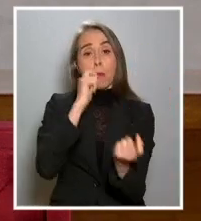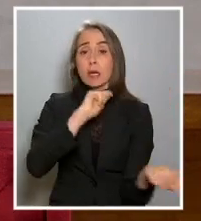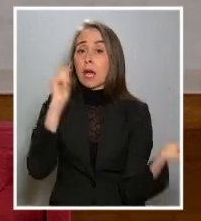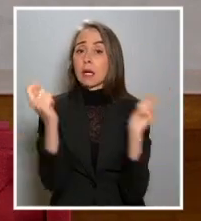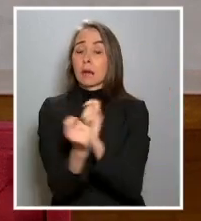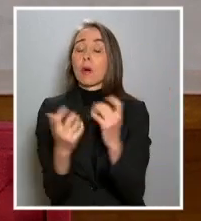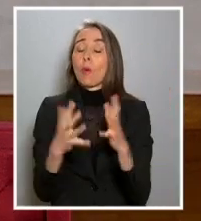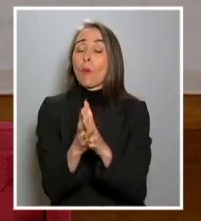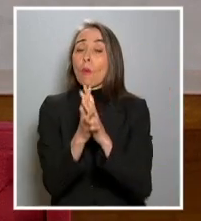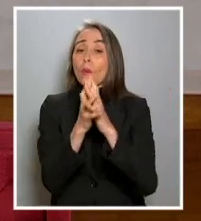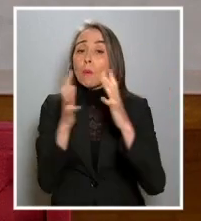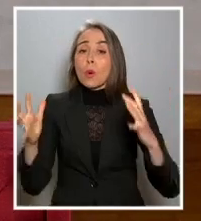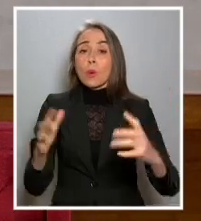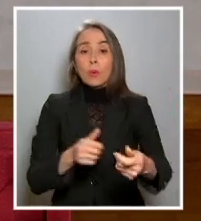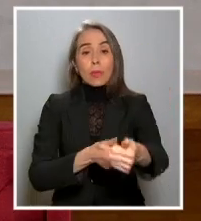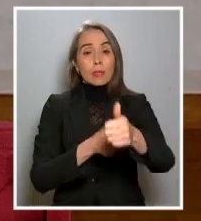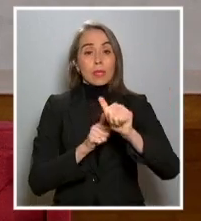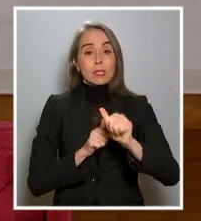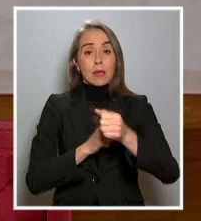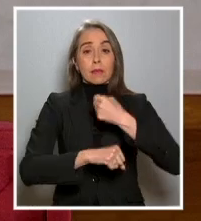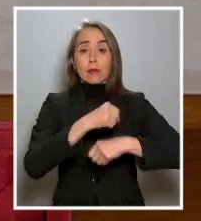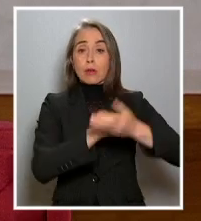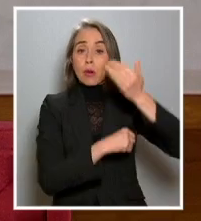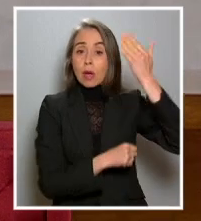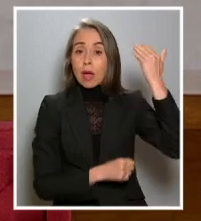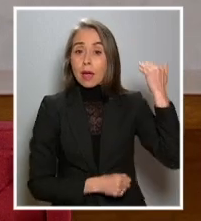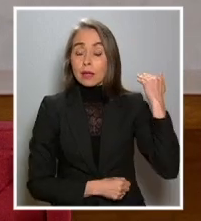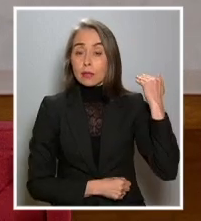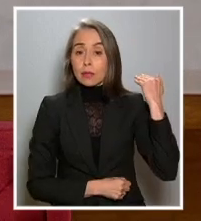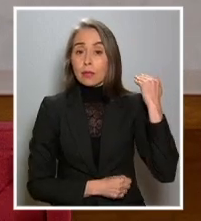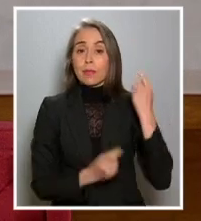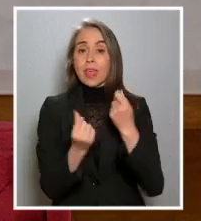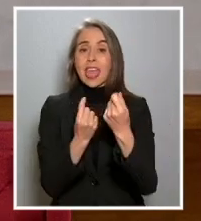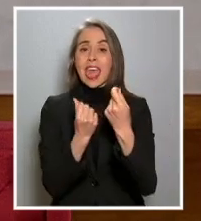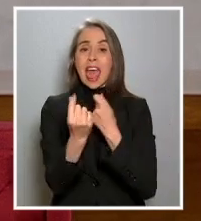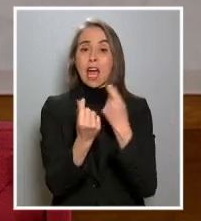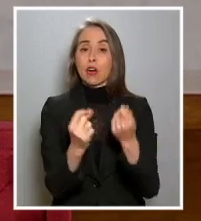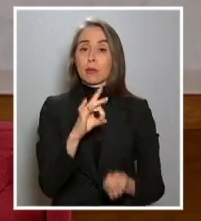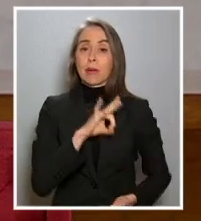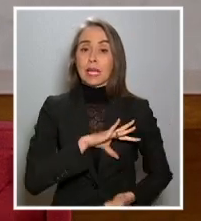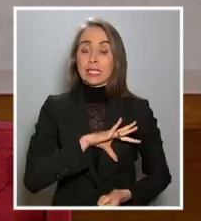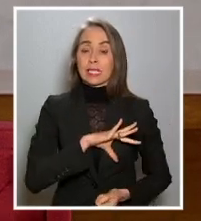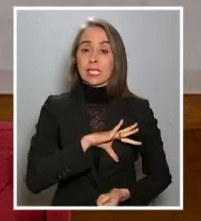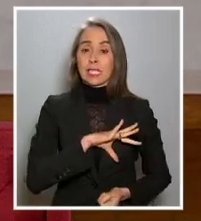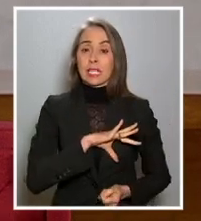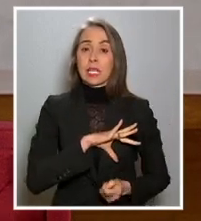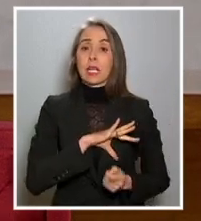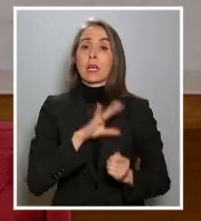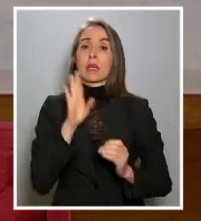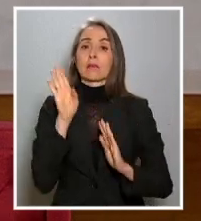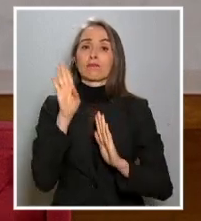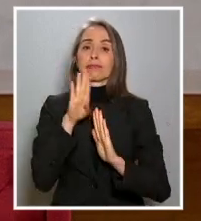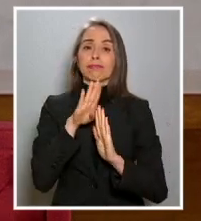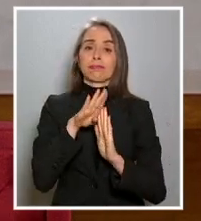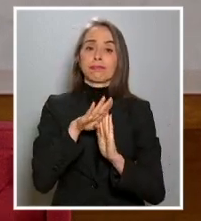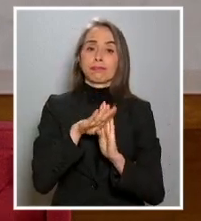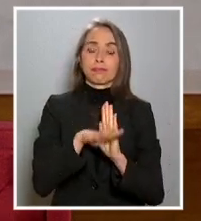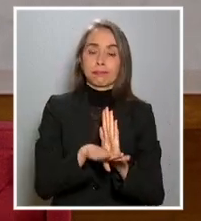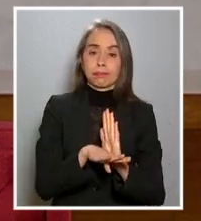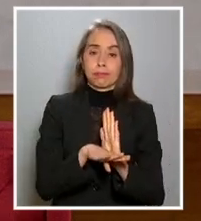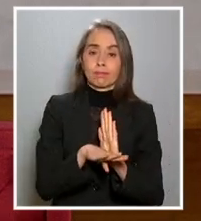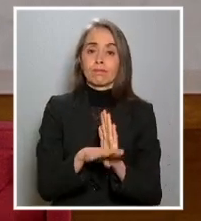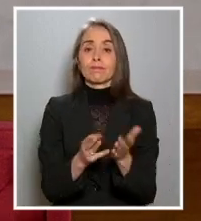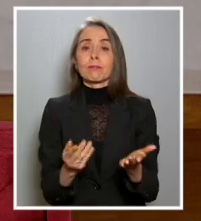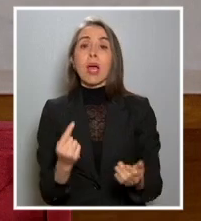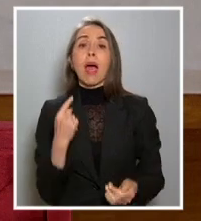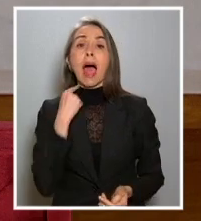gigantescos. Hace años, la economía chilena ha venido perdiendo impulso. Esto